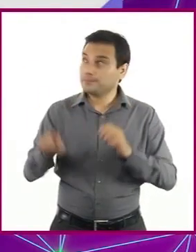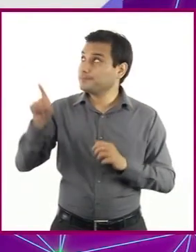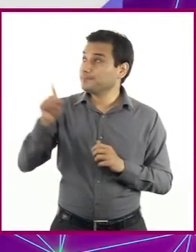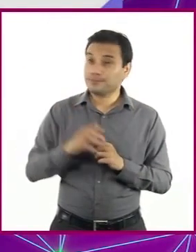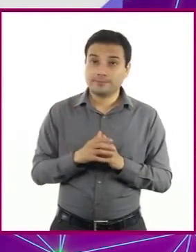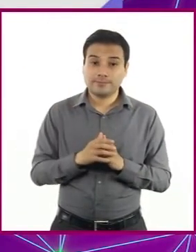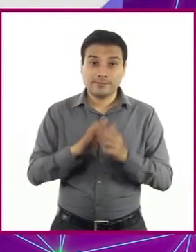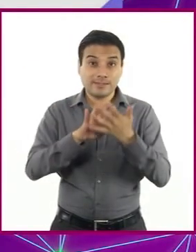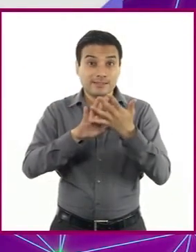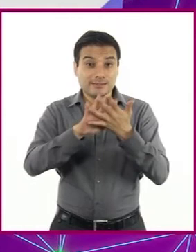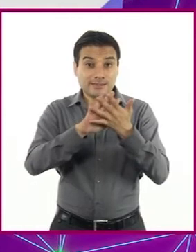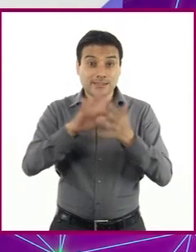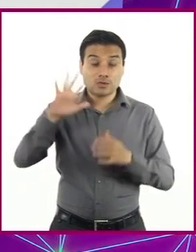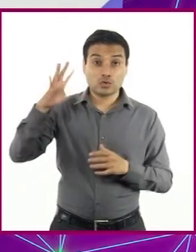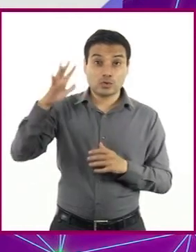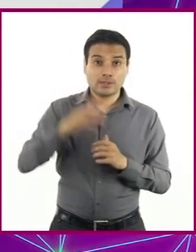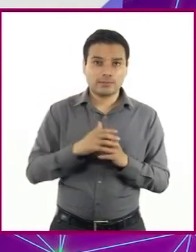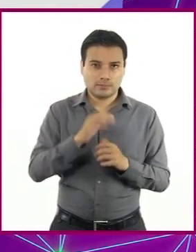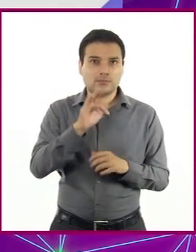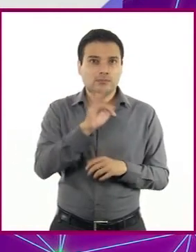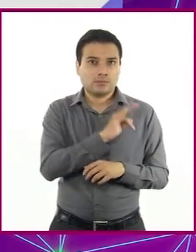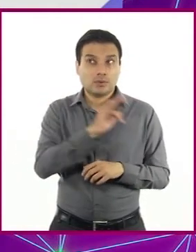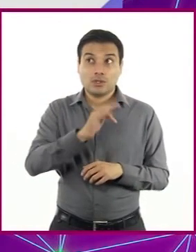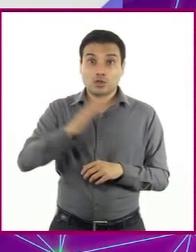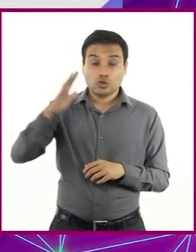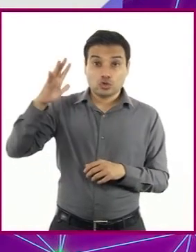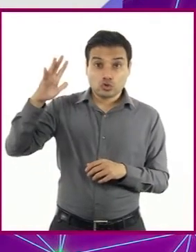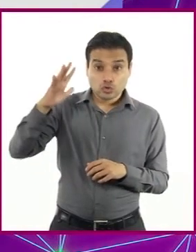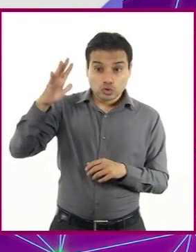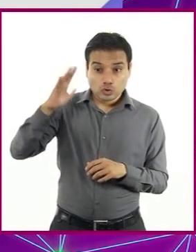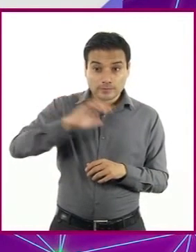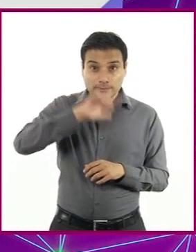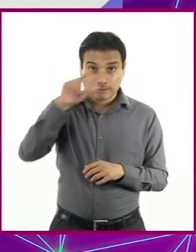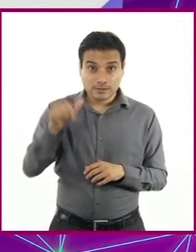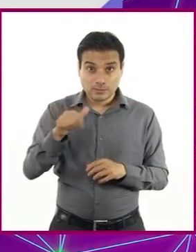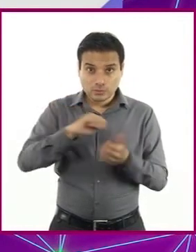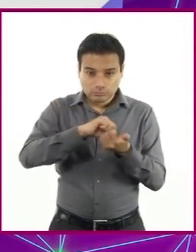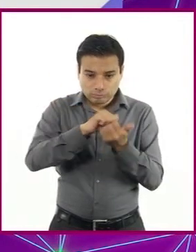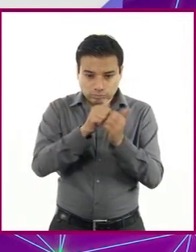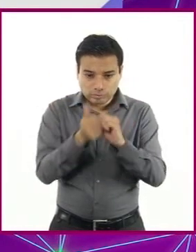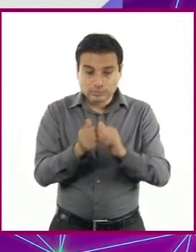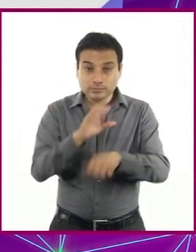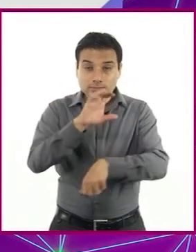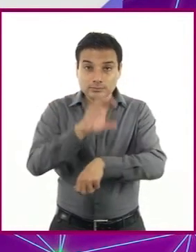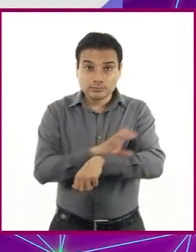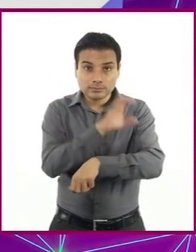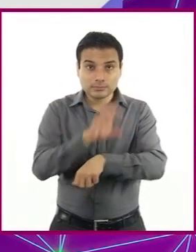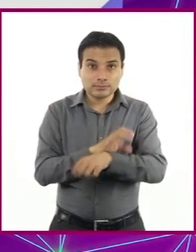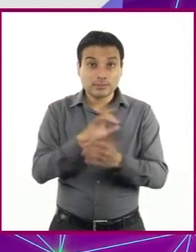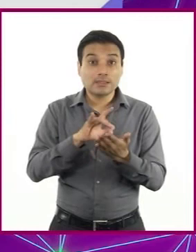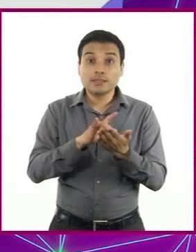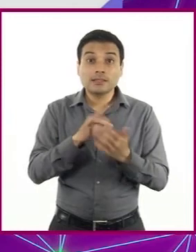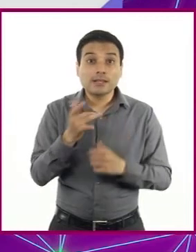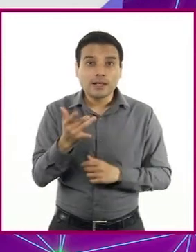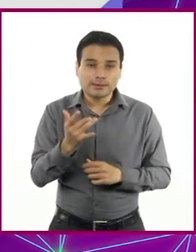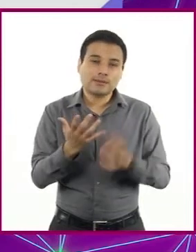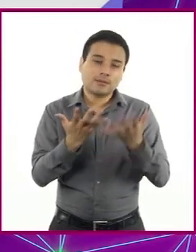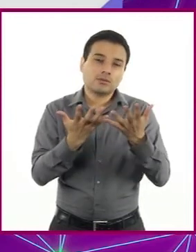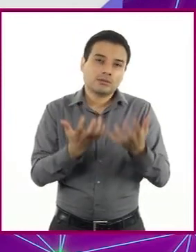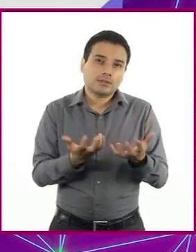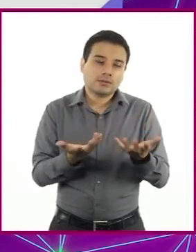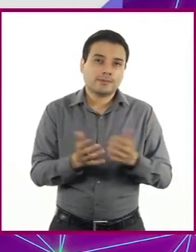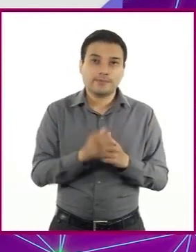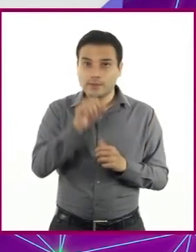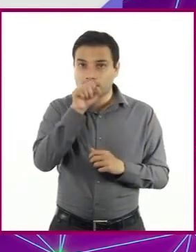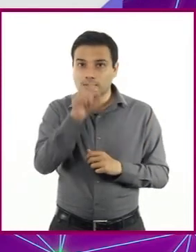puede convertir la energía solar en energía eléctrica gracias a este tipo de reacciones. También para la